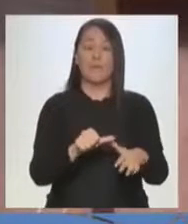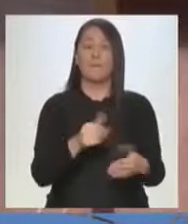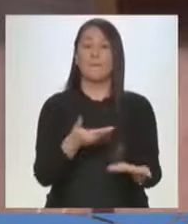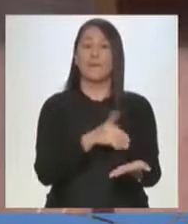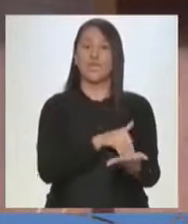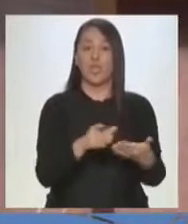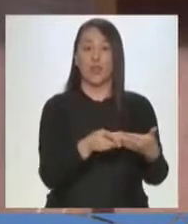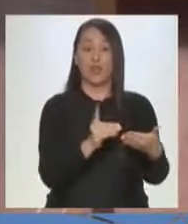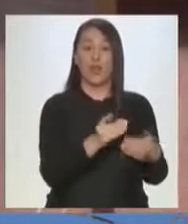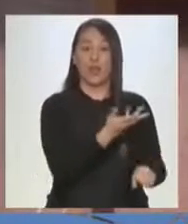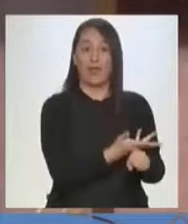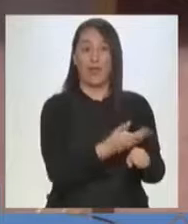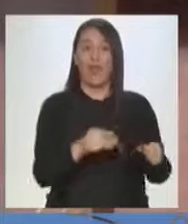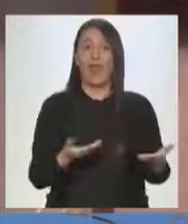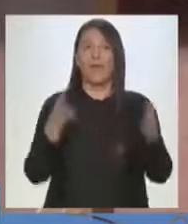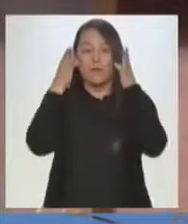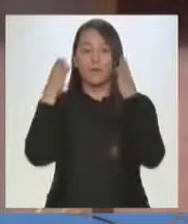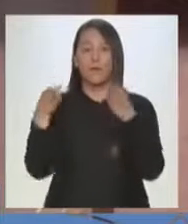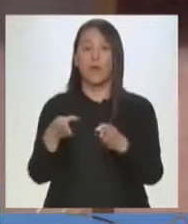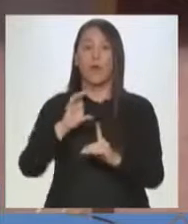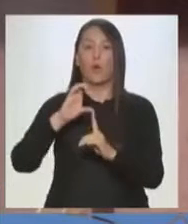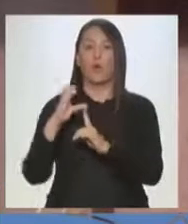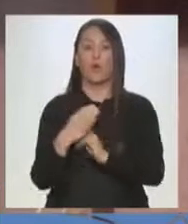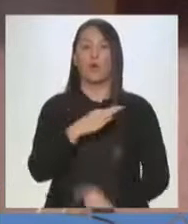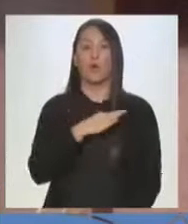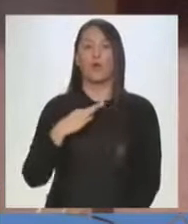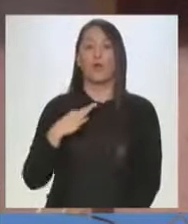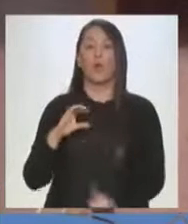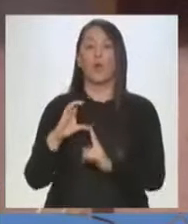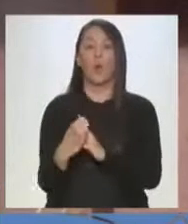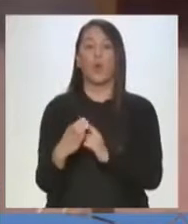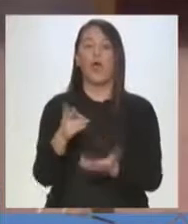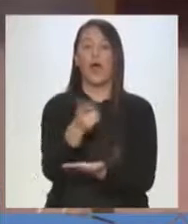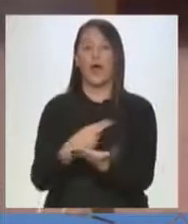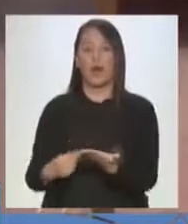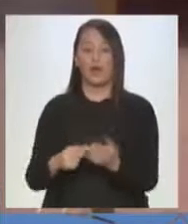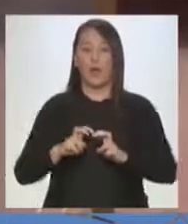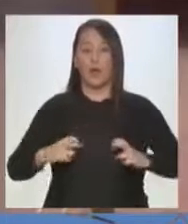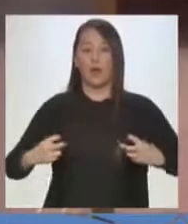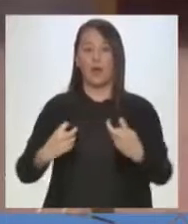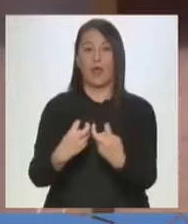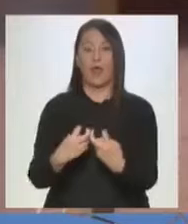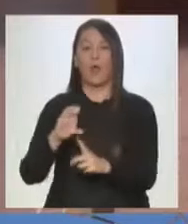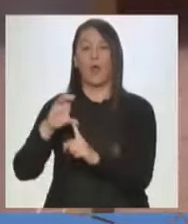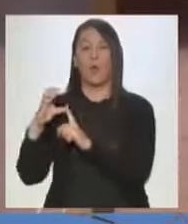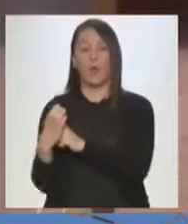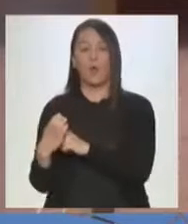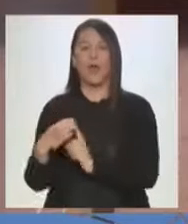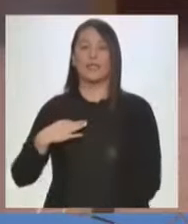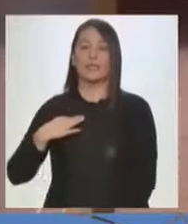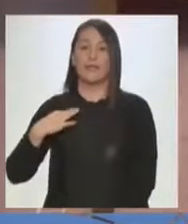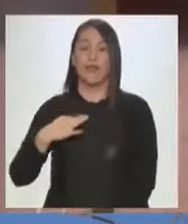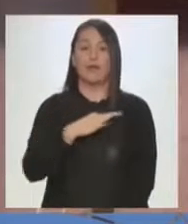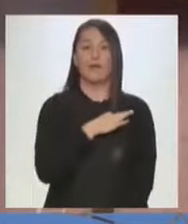para subsidios directos al mundo de la cultura y las artes. Se comprometió el establecimiento de una mesa entre organizaciones de la cultura de la sociedad civil